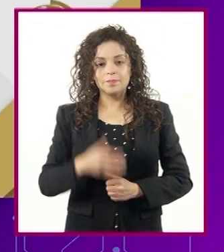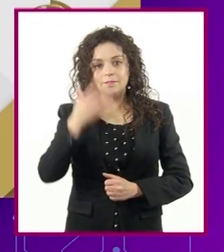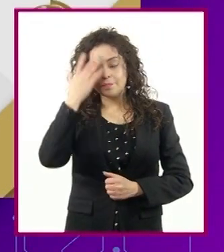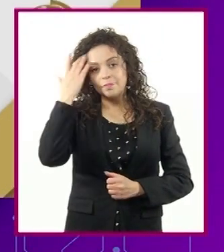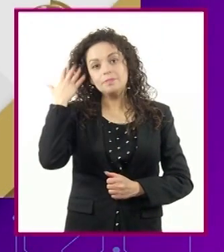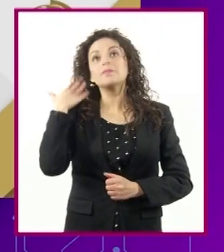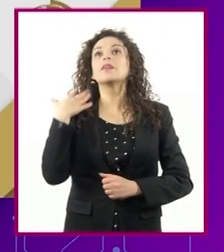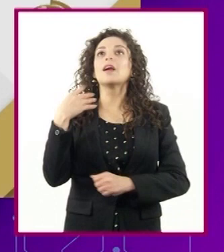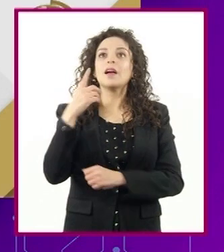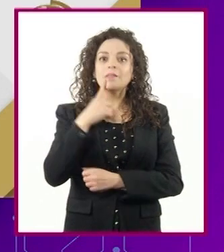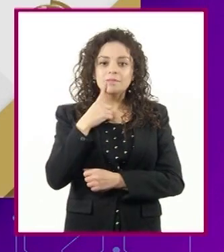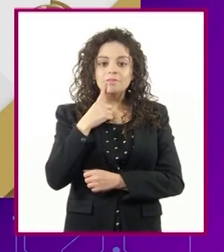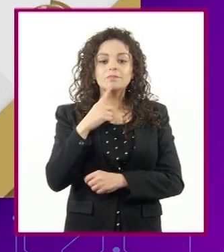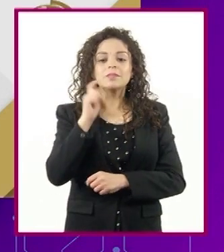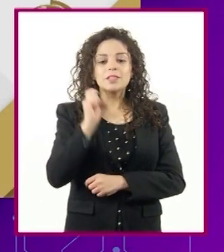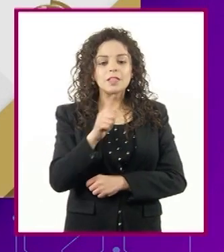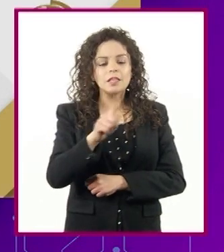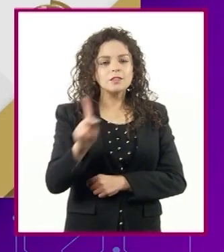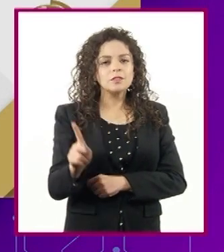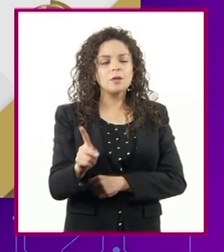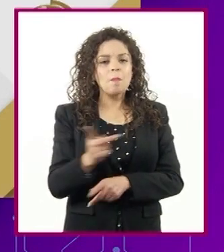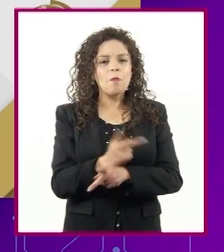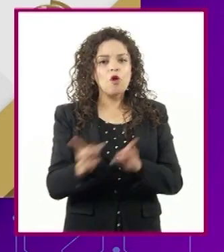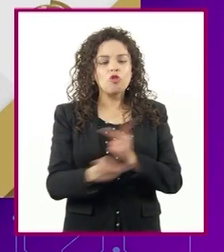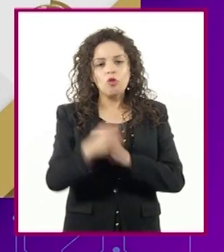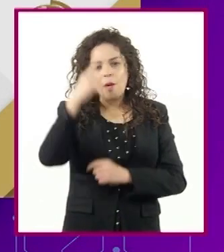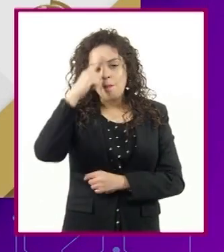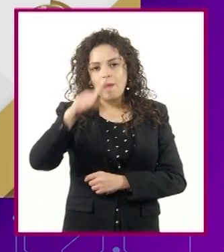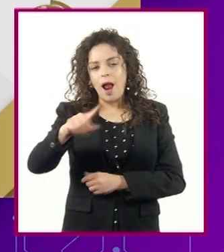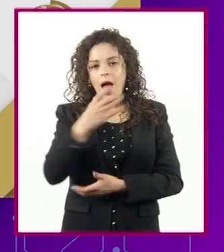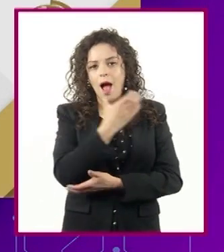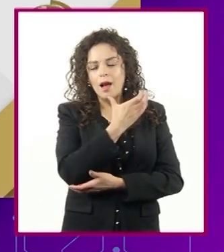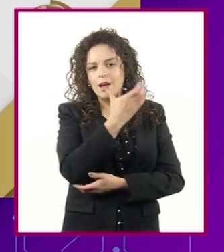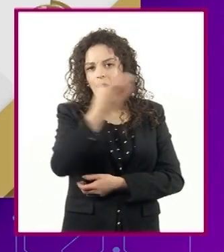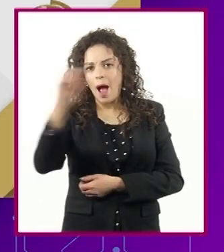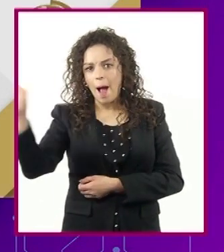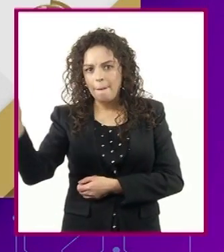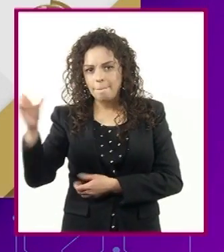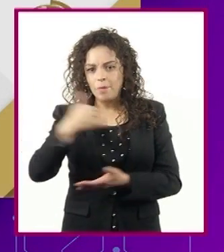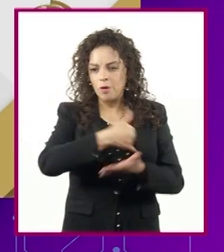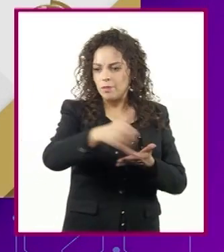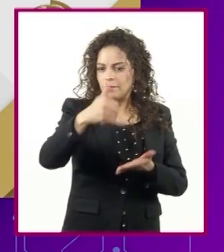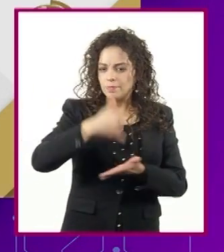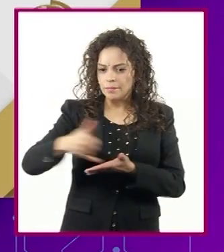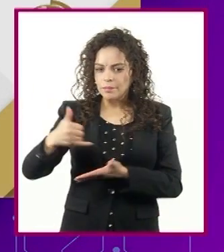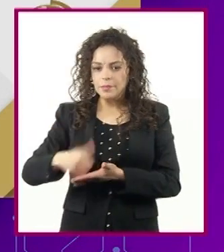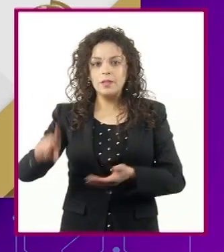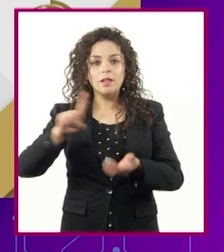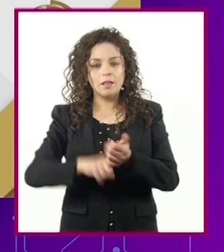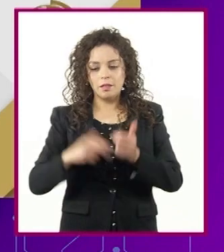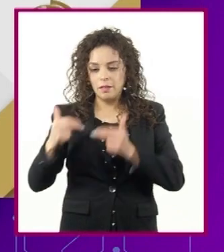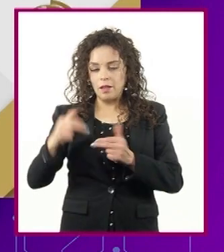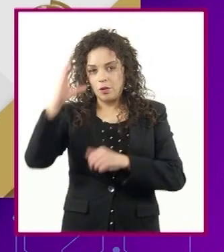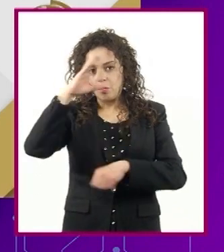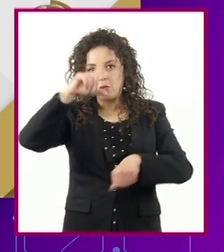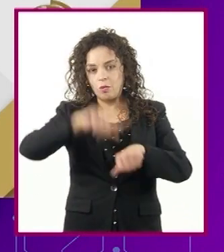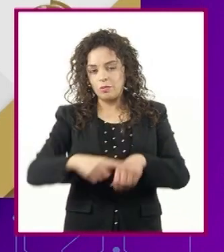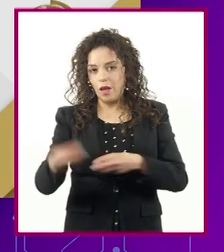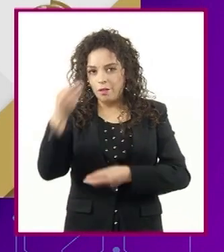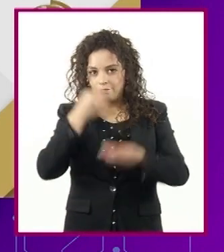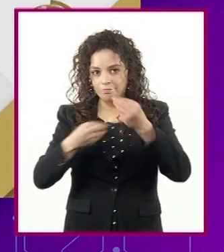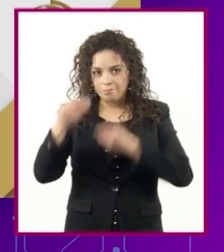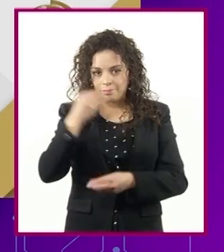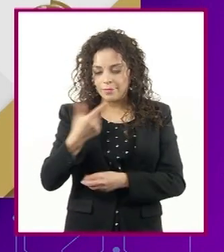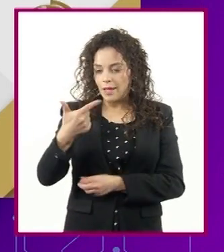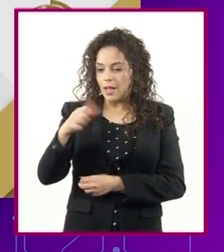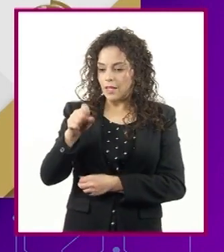Veo que se trata de productos del campo. Entonces, está hablando de la herencia cultural en la alimentación, la gastronomía y